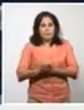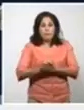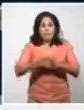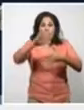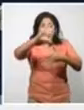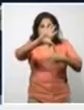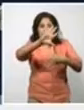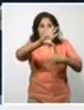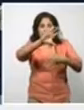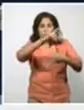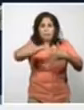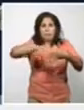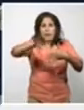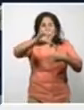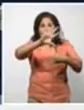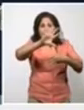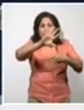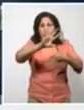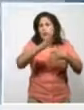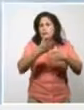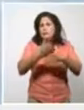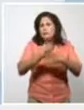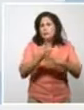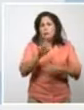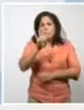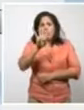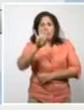Américas ya representa el